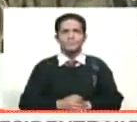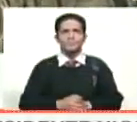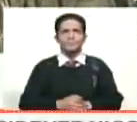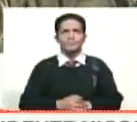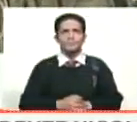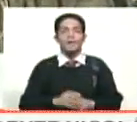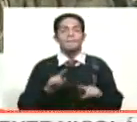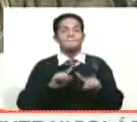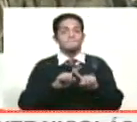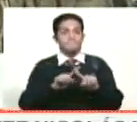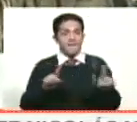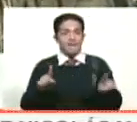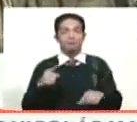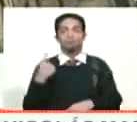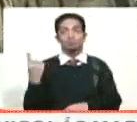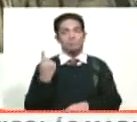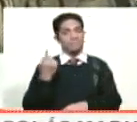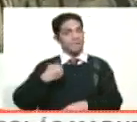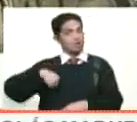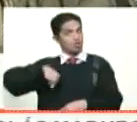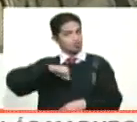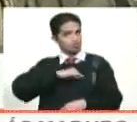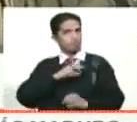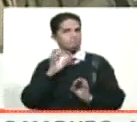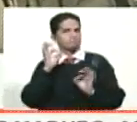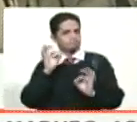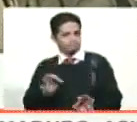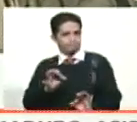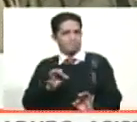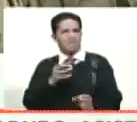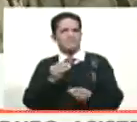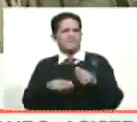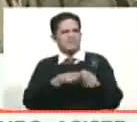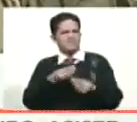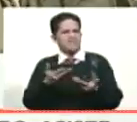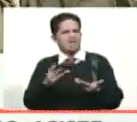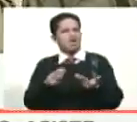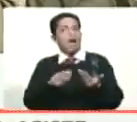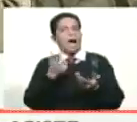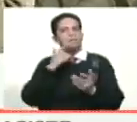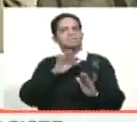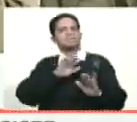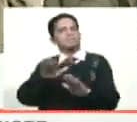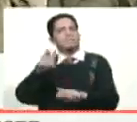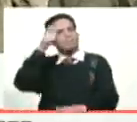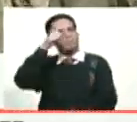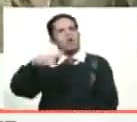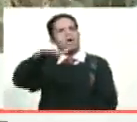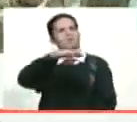Pero solo nosotros podemos garantizar que se van a hacer a favor del pueblo.